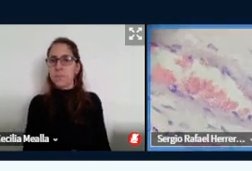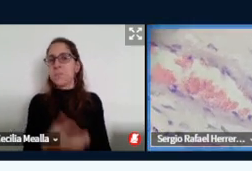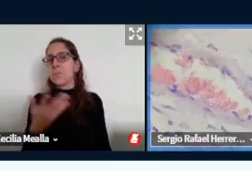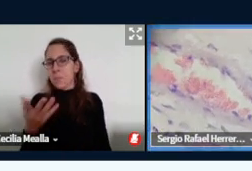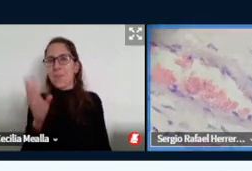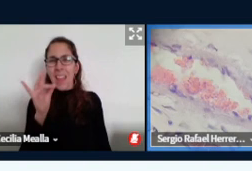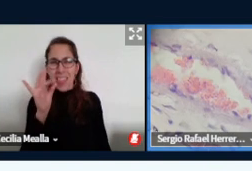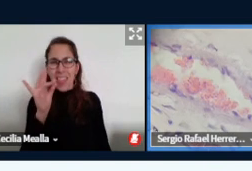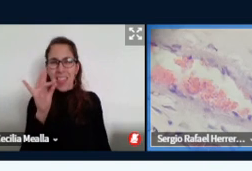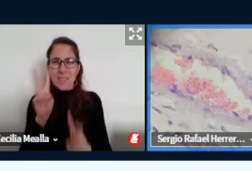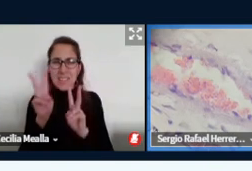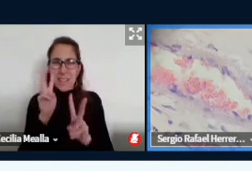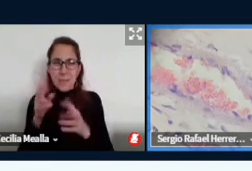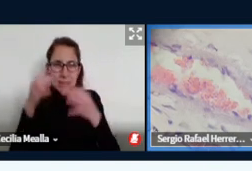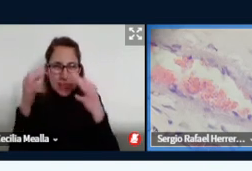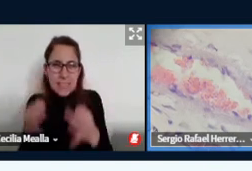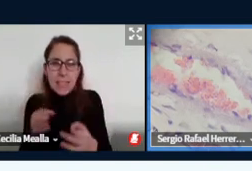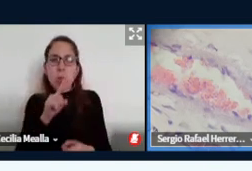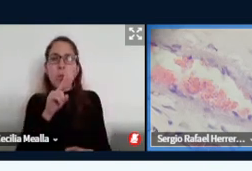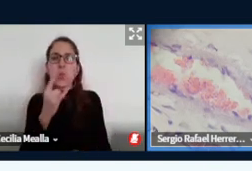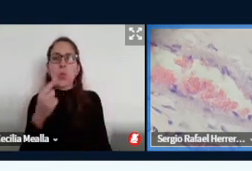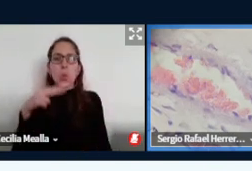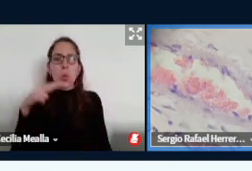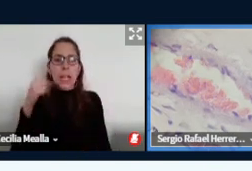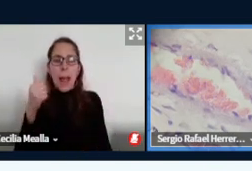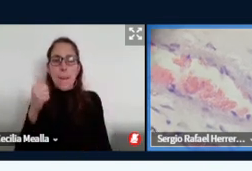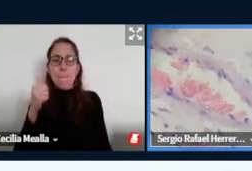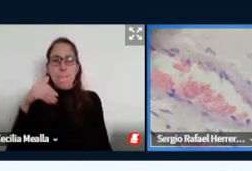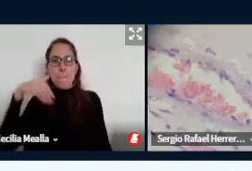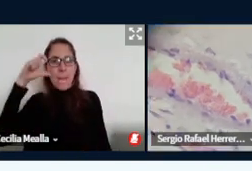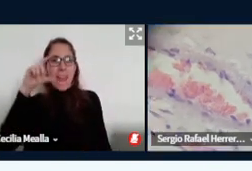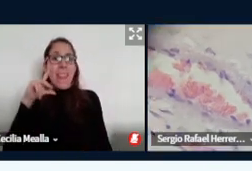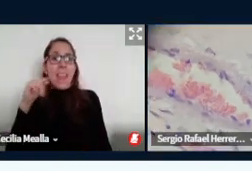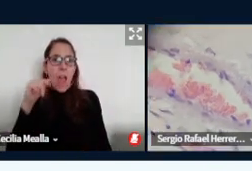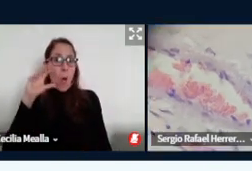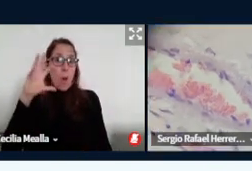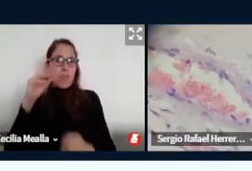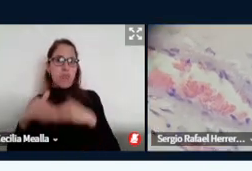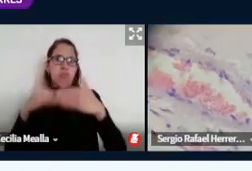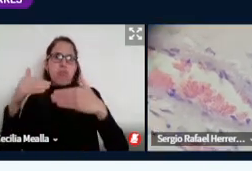Pero bueno, cuesta mucho ver la túnica media y recuerden que está menos desarrollada, ¿no?